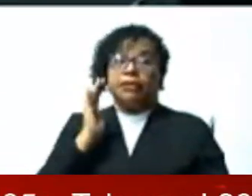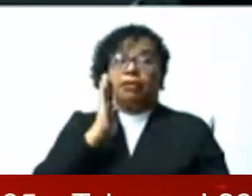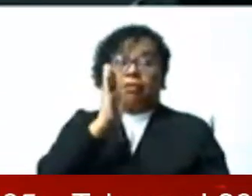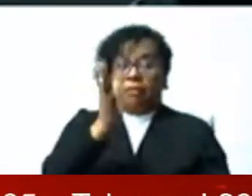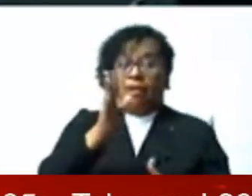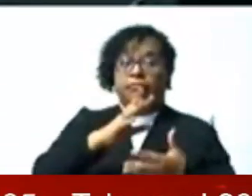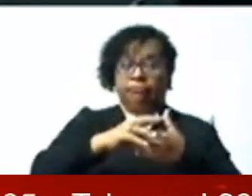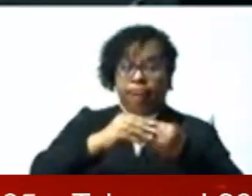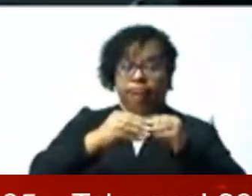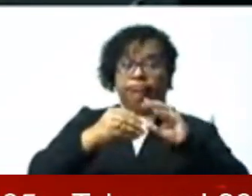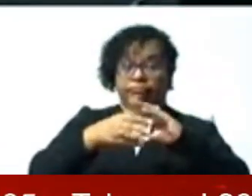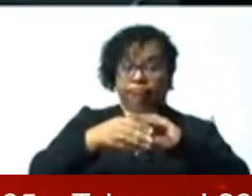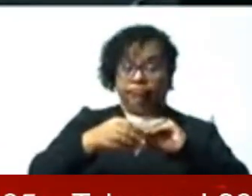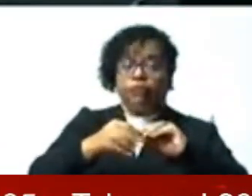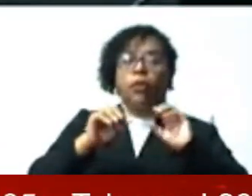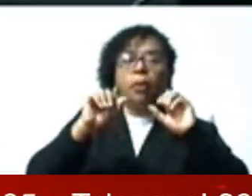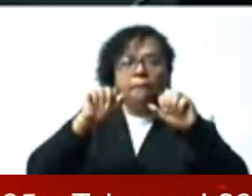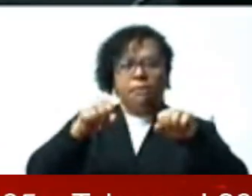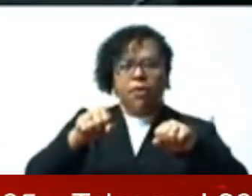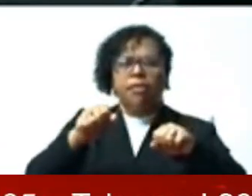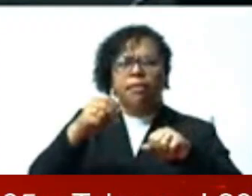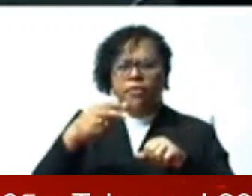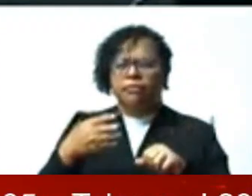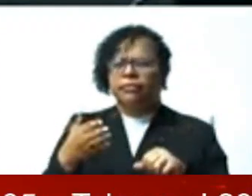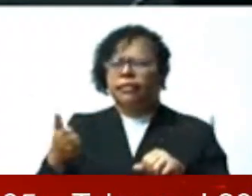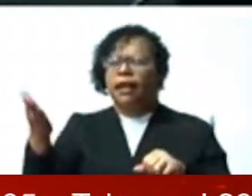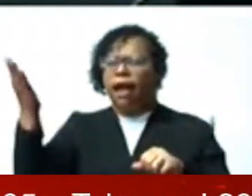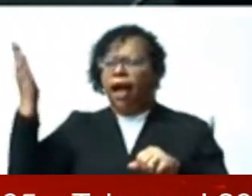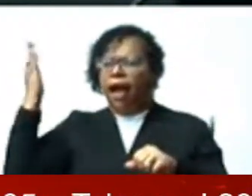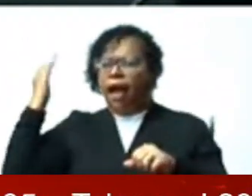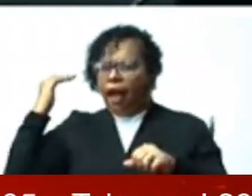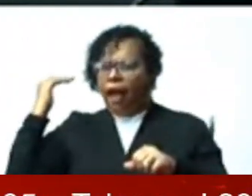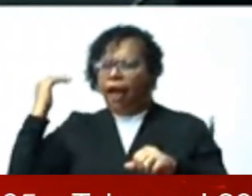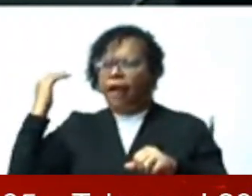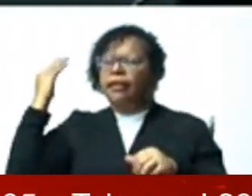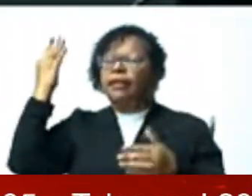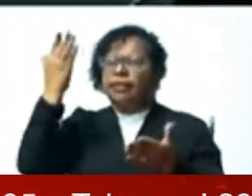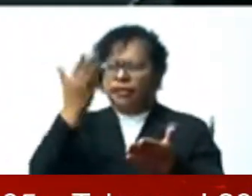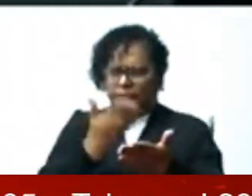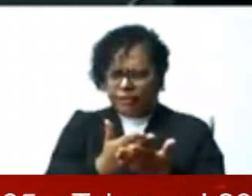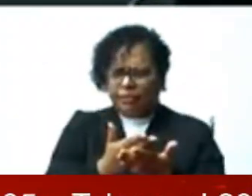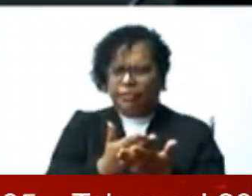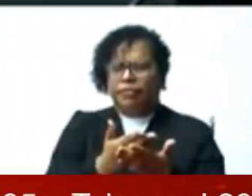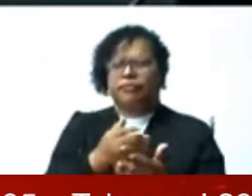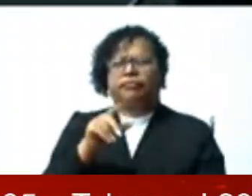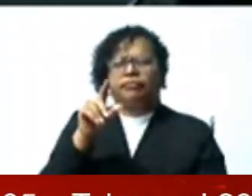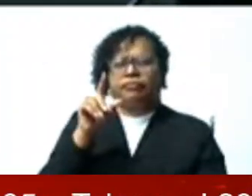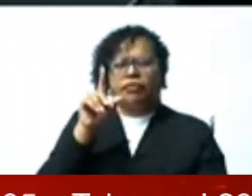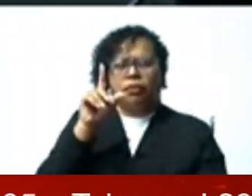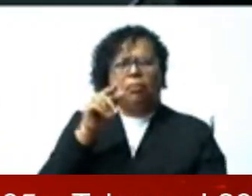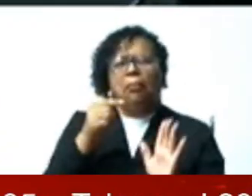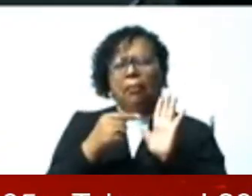un reencuentro de las cosas que han pasado durante 20 años en este Congreso.